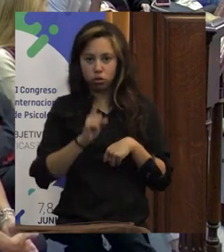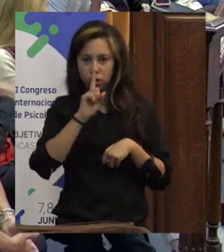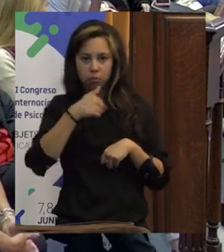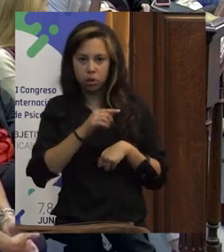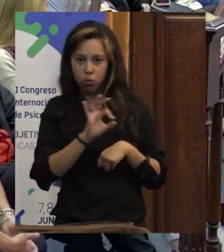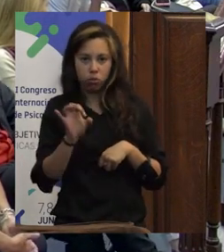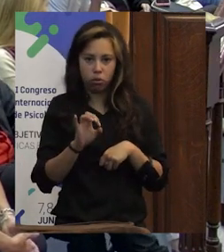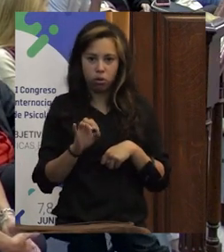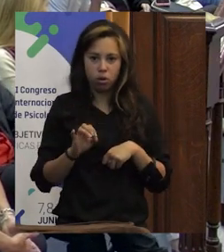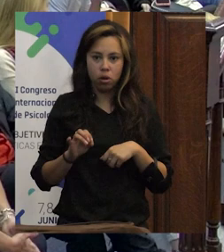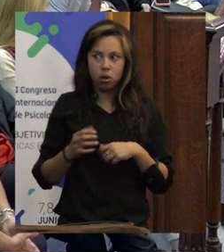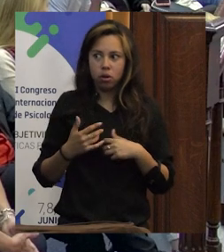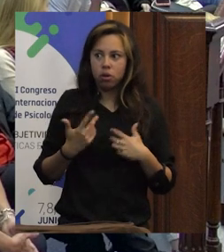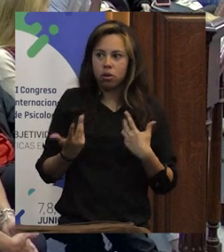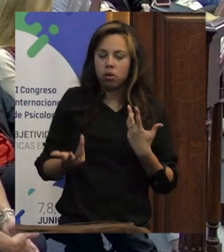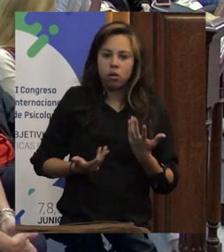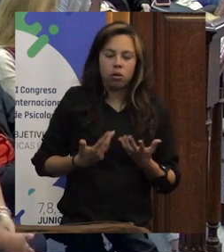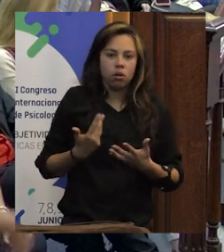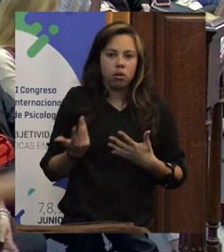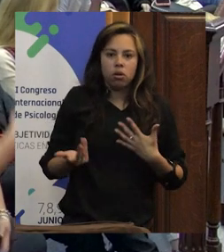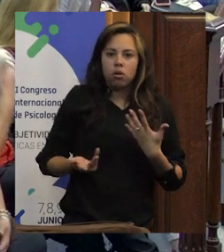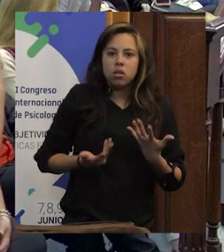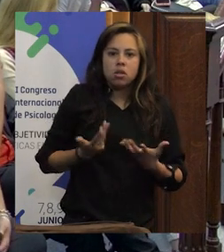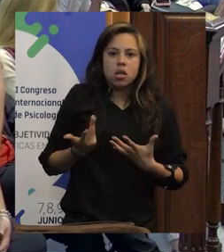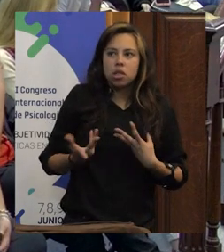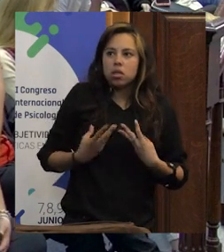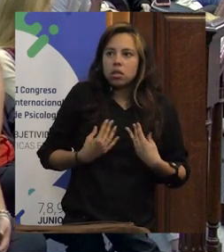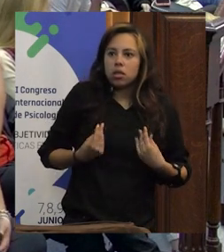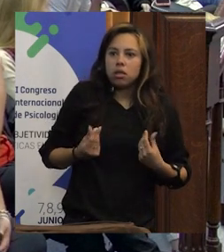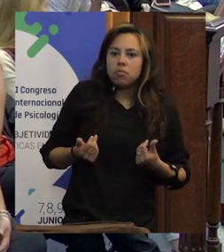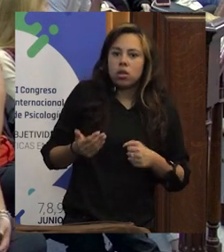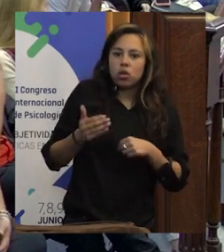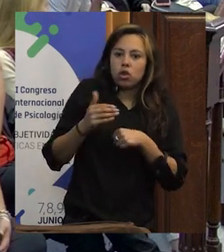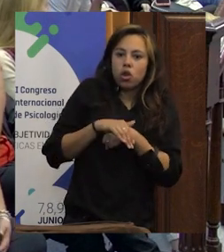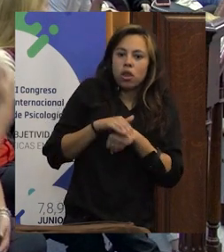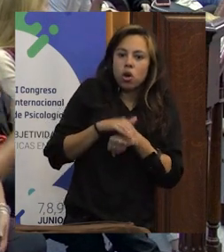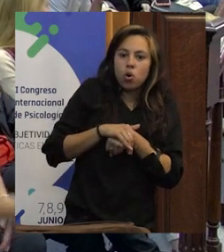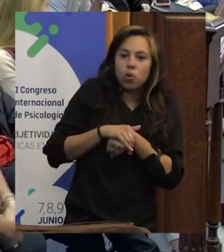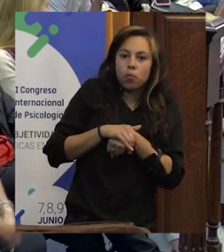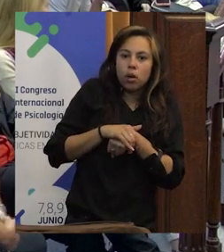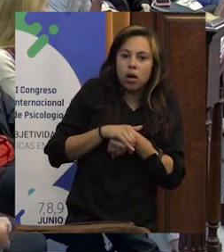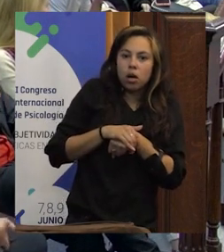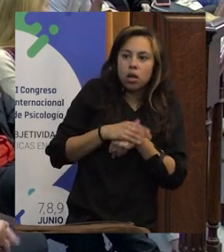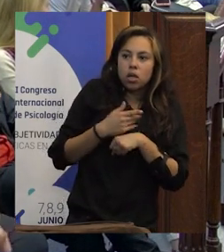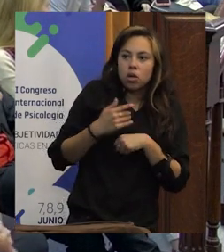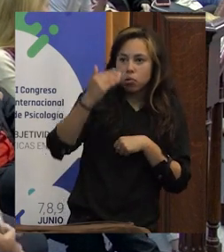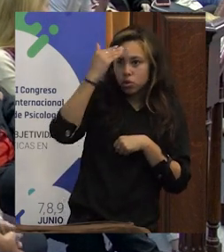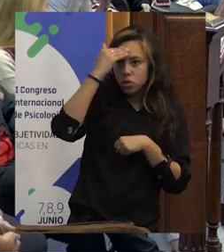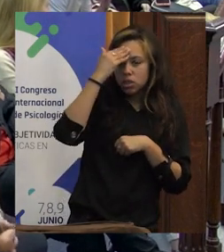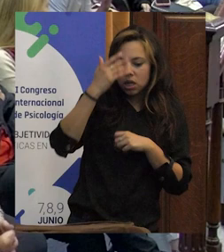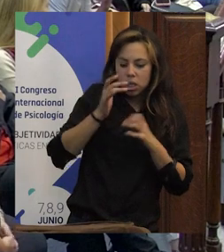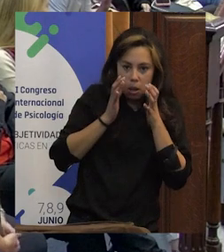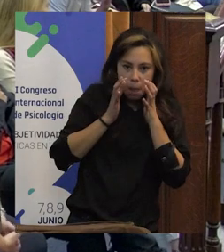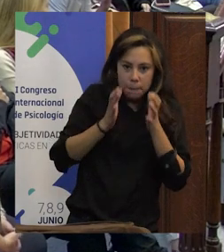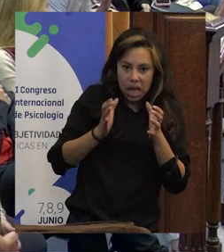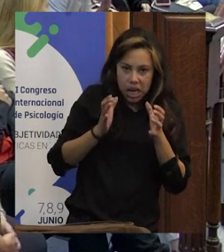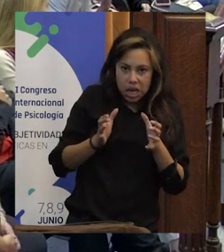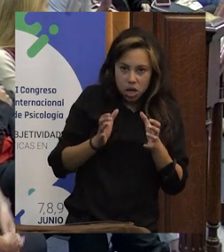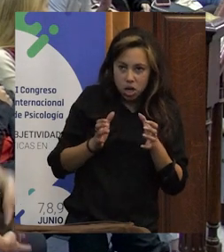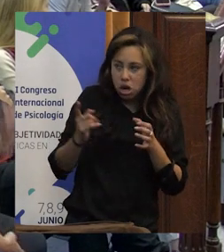apropiarse de esa posibilidad de que pudiera ser un riesgo y se le